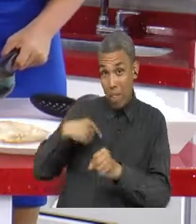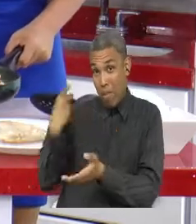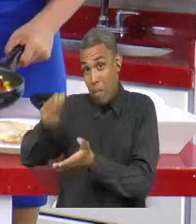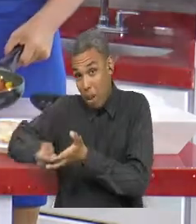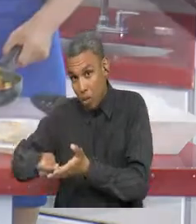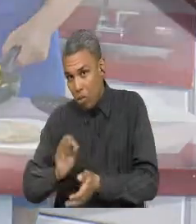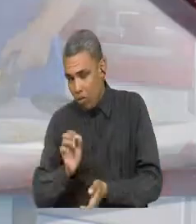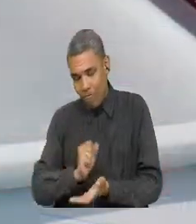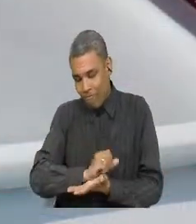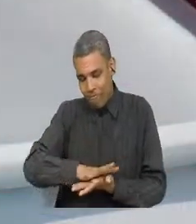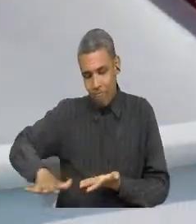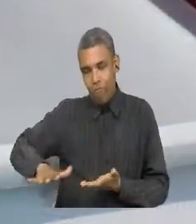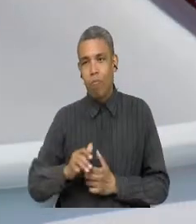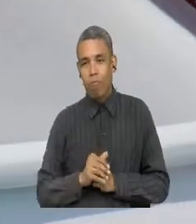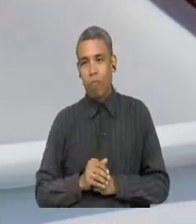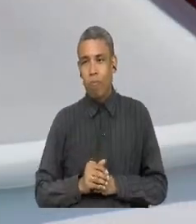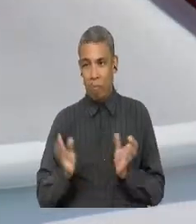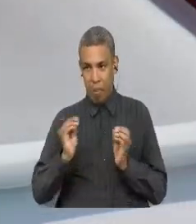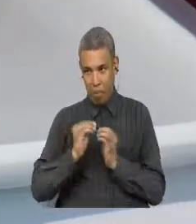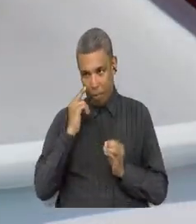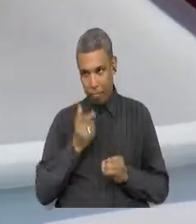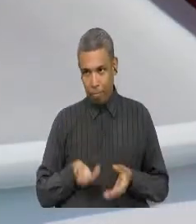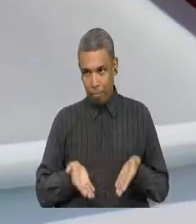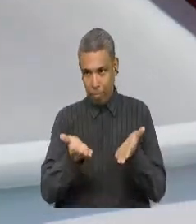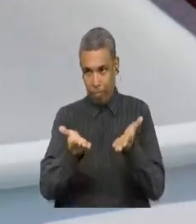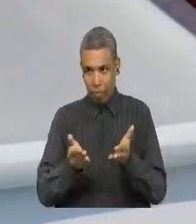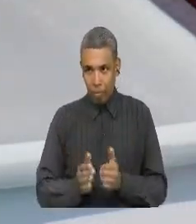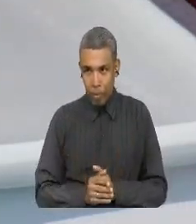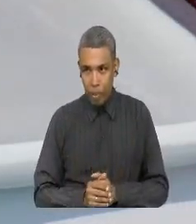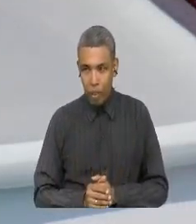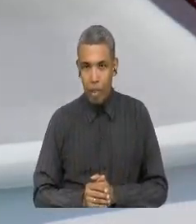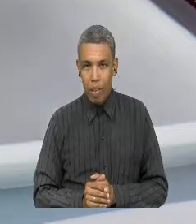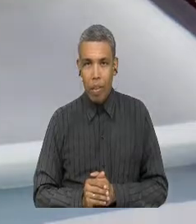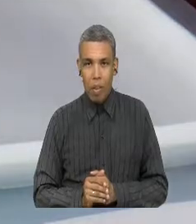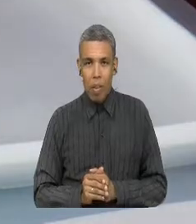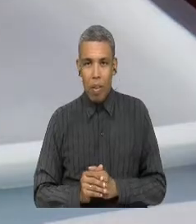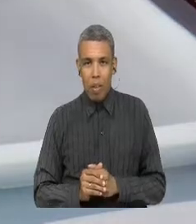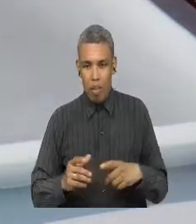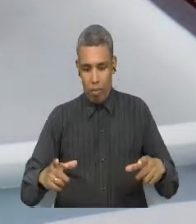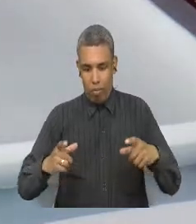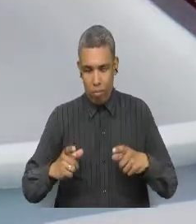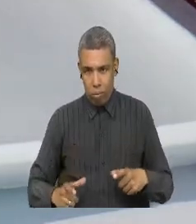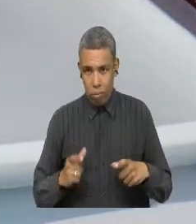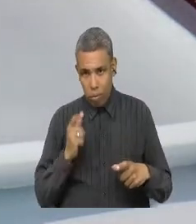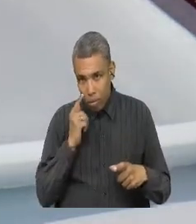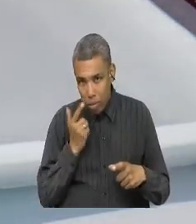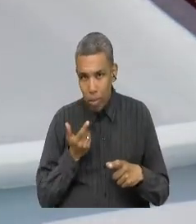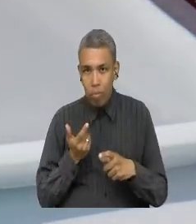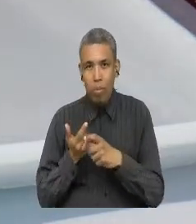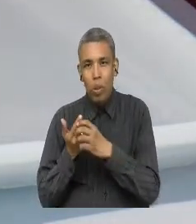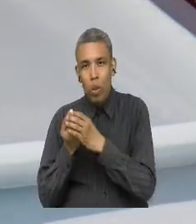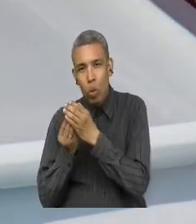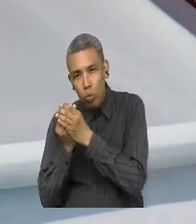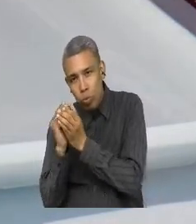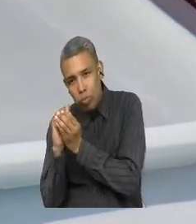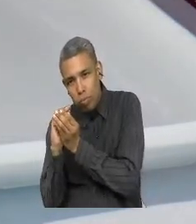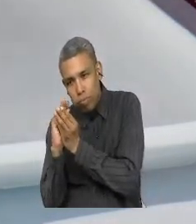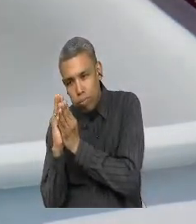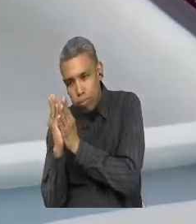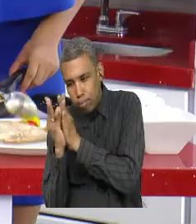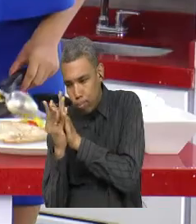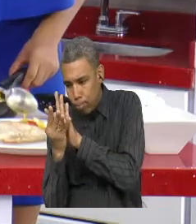que se decore. Vamos entonces a seguir aquí la decoración, como nos está enseñando Sergio el día de acá hoy. Acá yo estoy